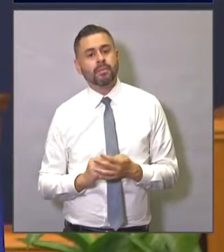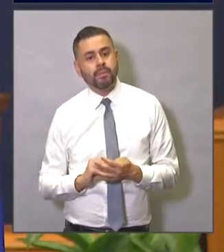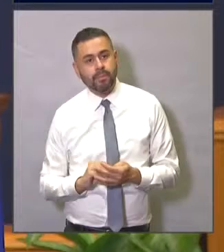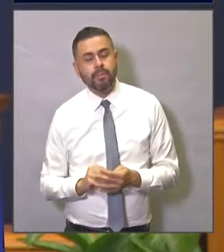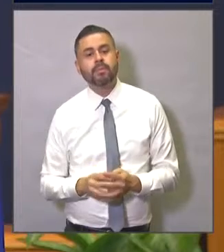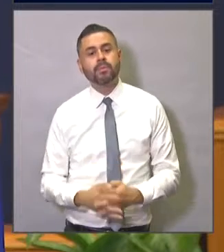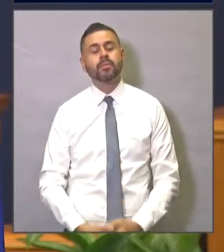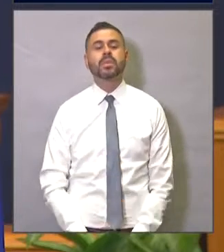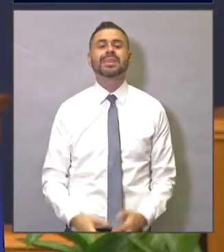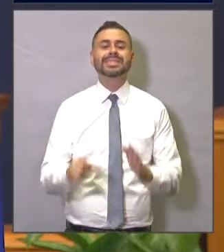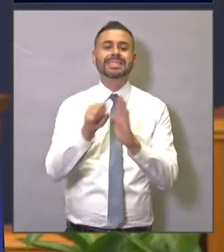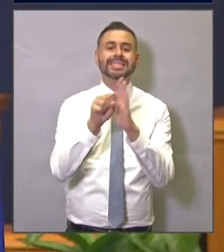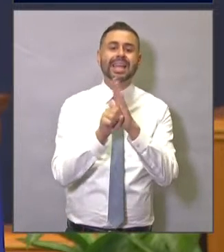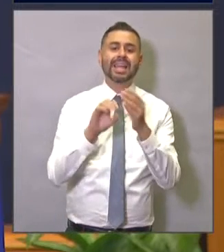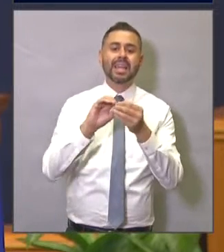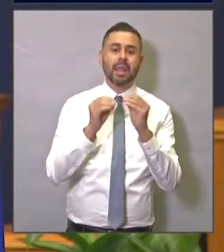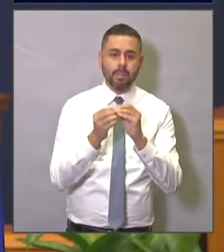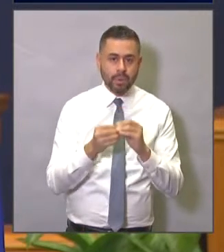prisión estatal,